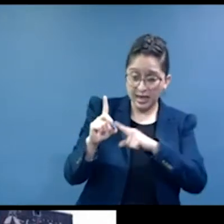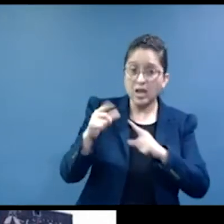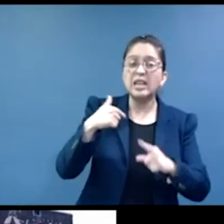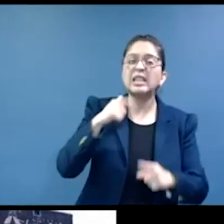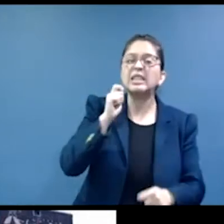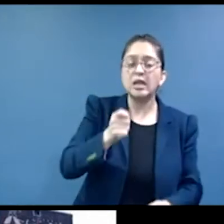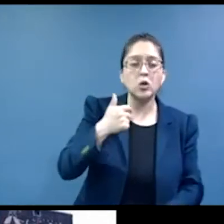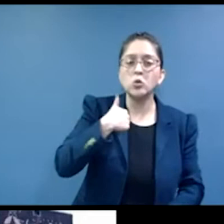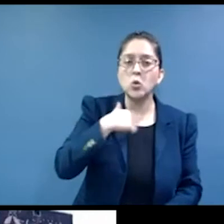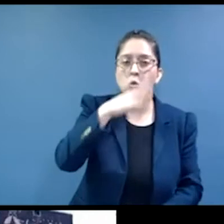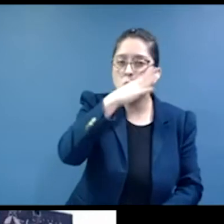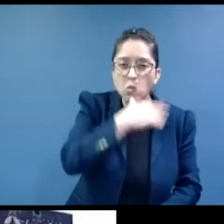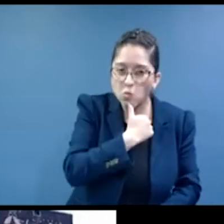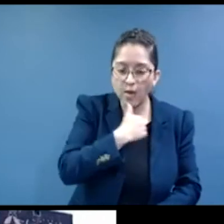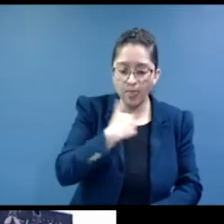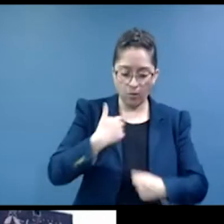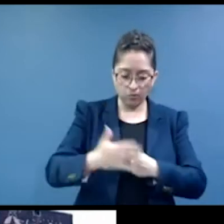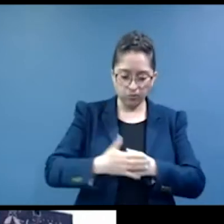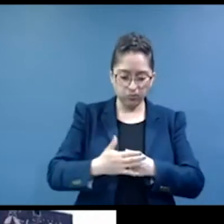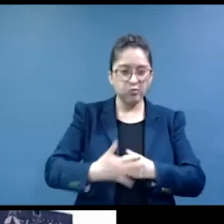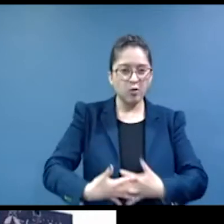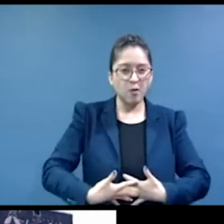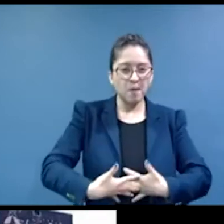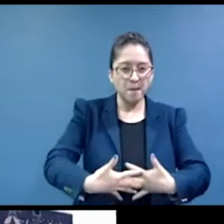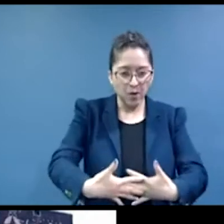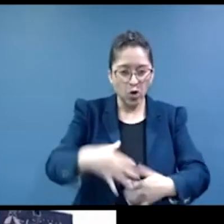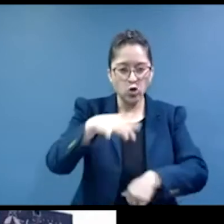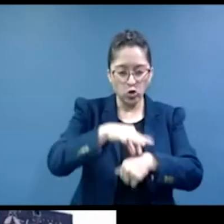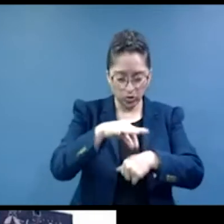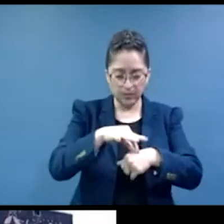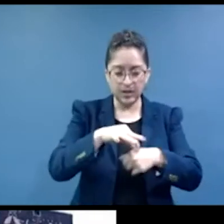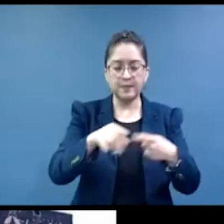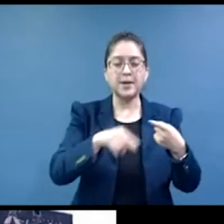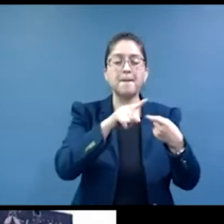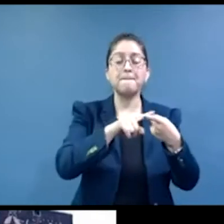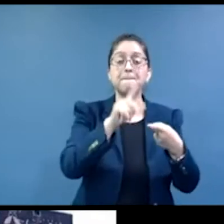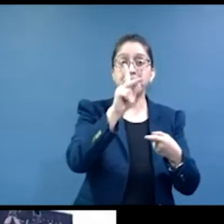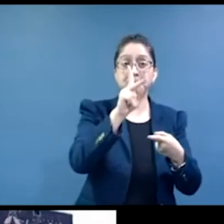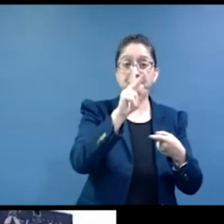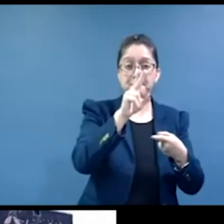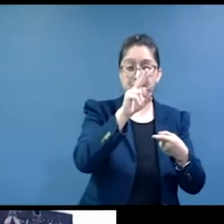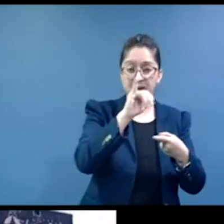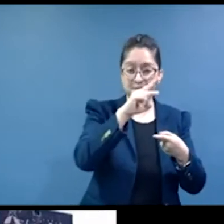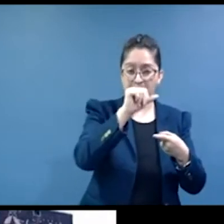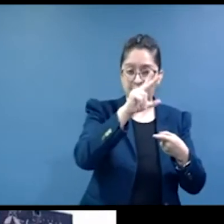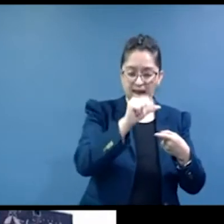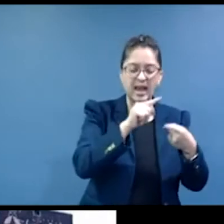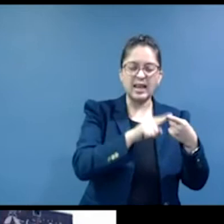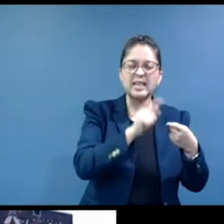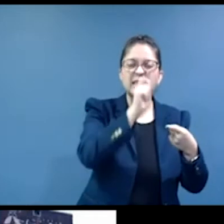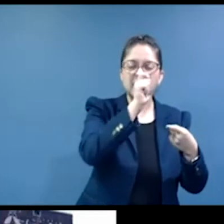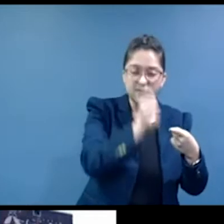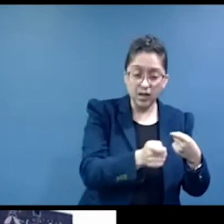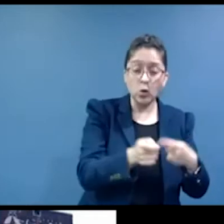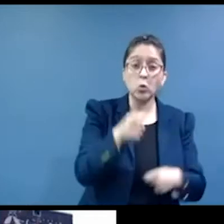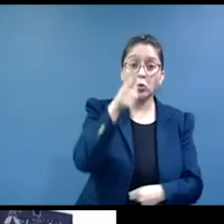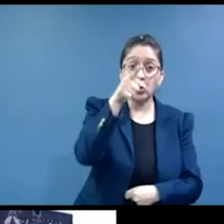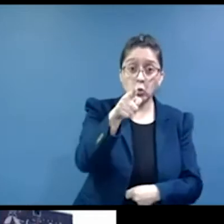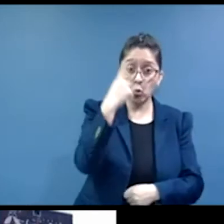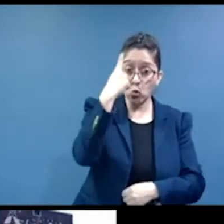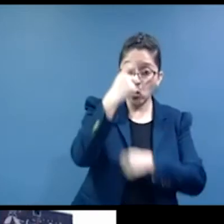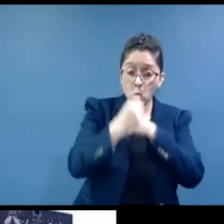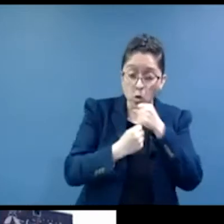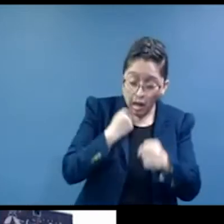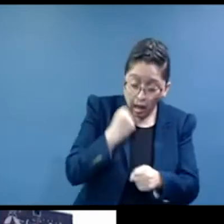la podemos clasificar en tres tipos. La primaria, que es cuando después de un año de estar intentando lograr